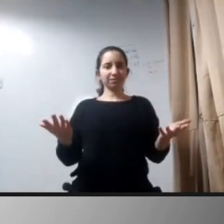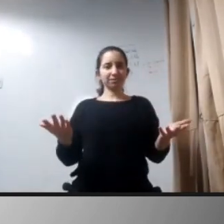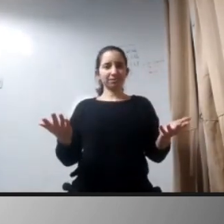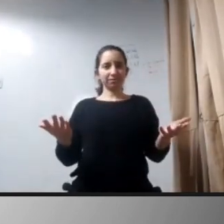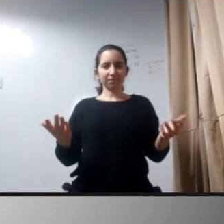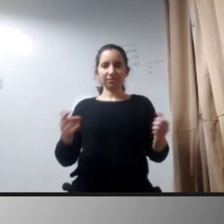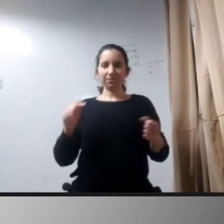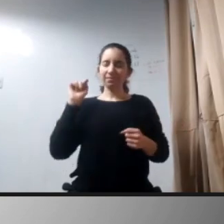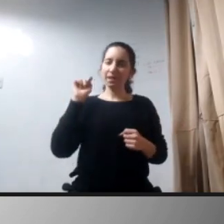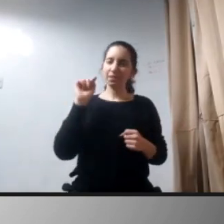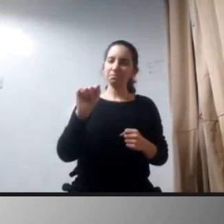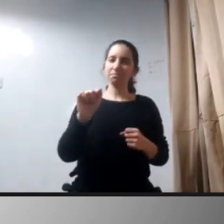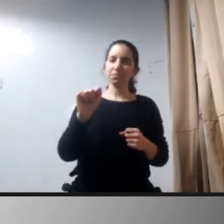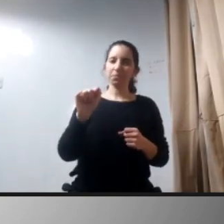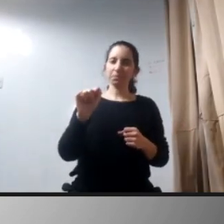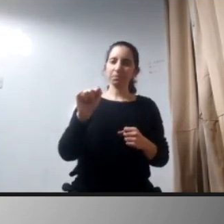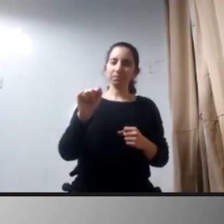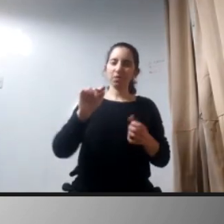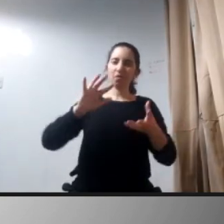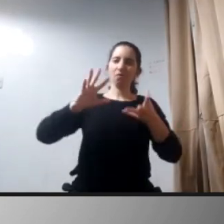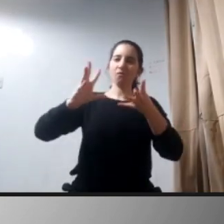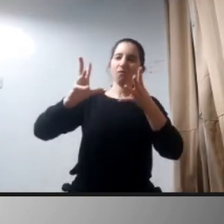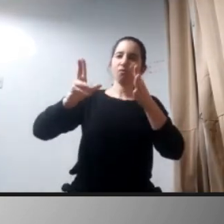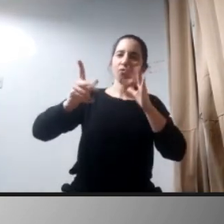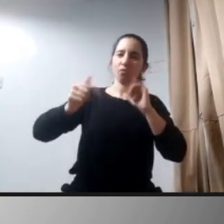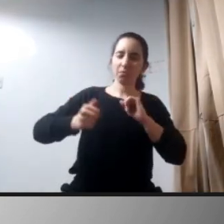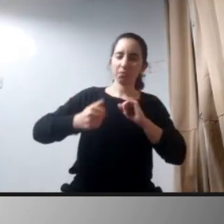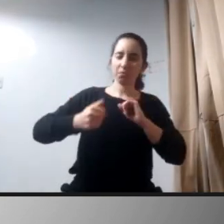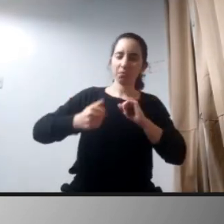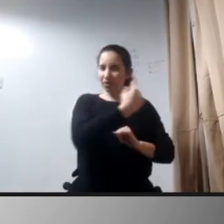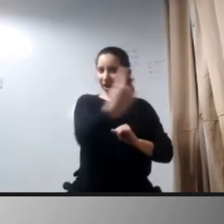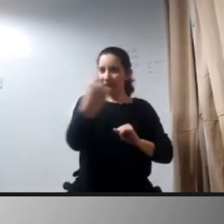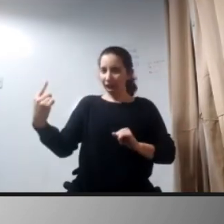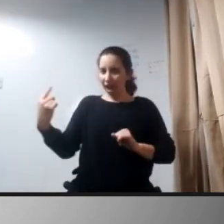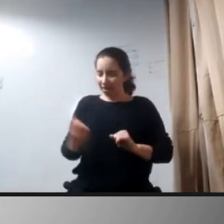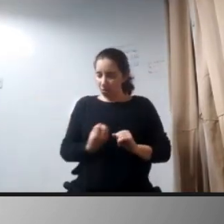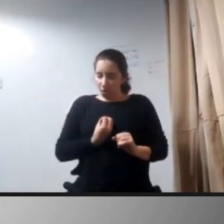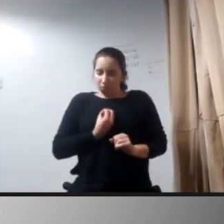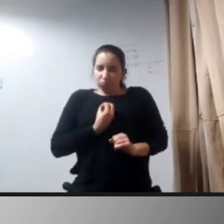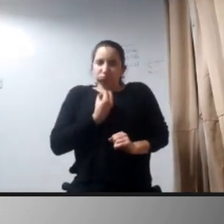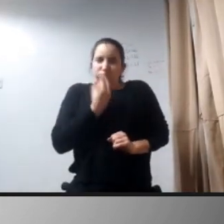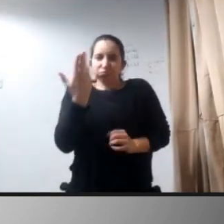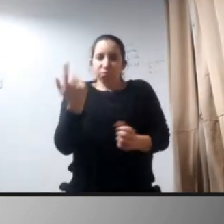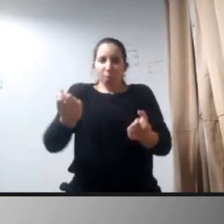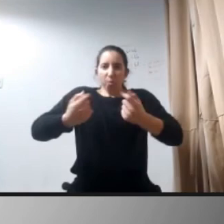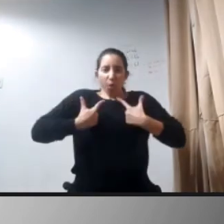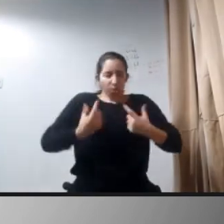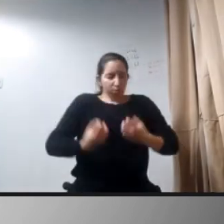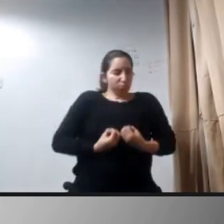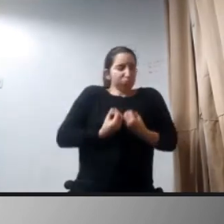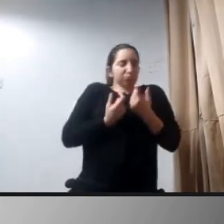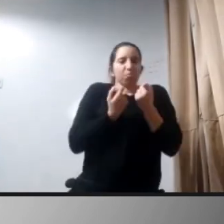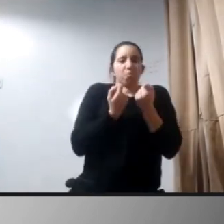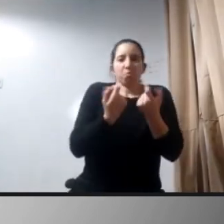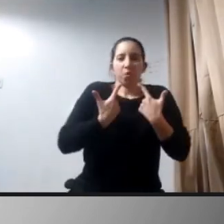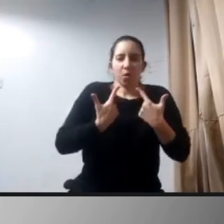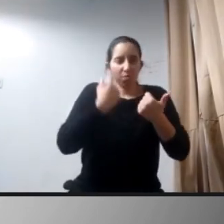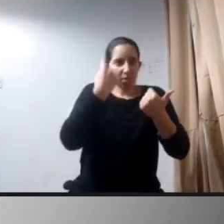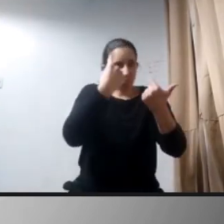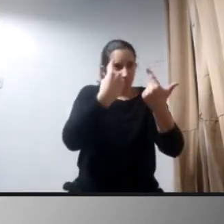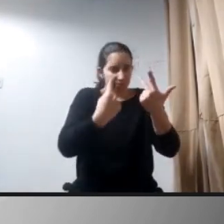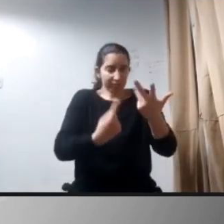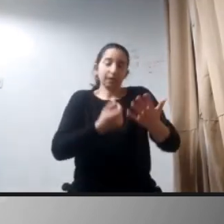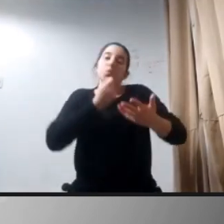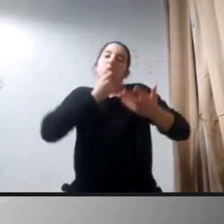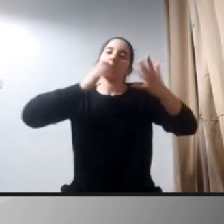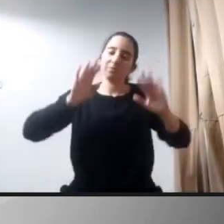sacando olímpicamente la posibilidad de que el sujeto se manifieste. Entonces, si bien el sujeto no se puede